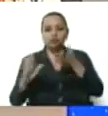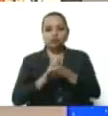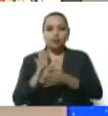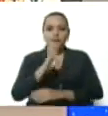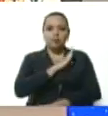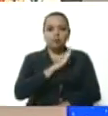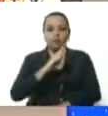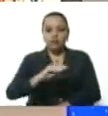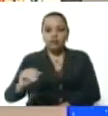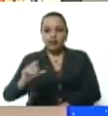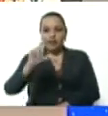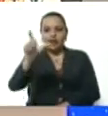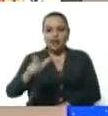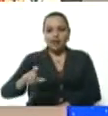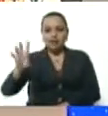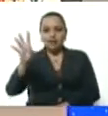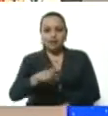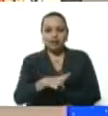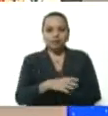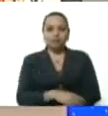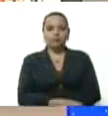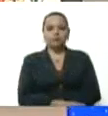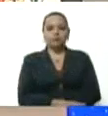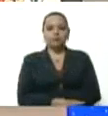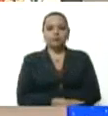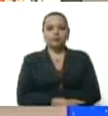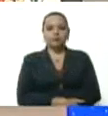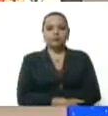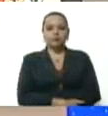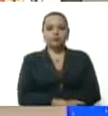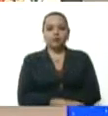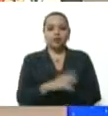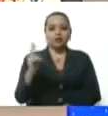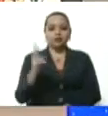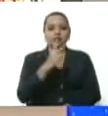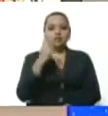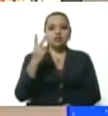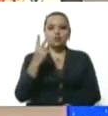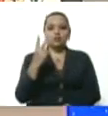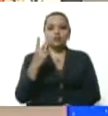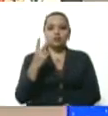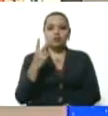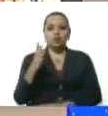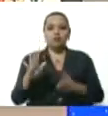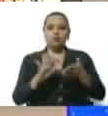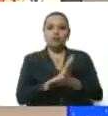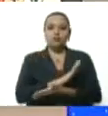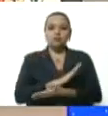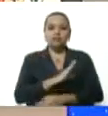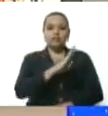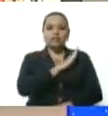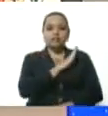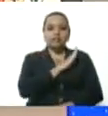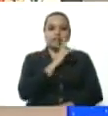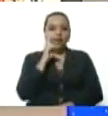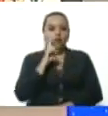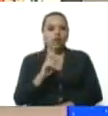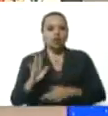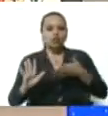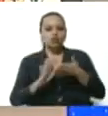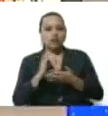territorio Esequibo. La segunda parte de este memorando tiene que ver con la